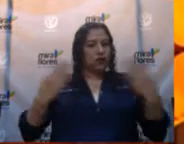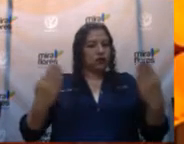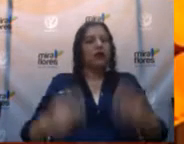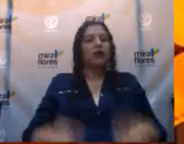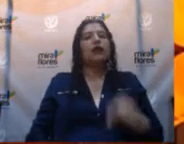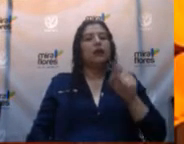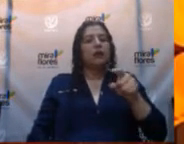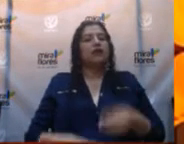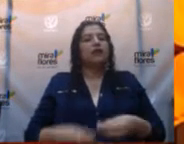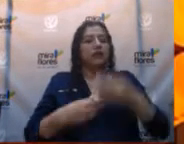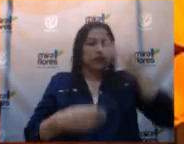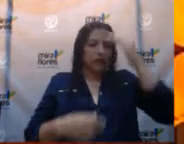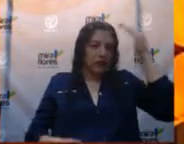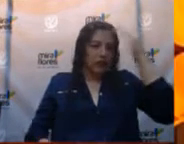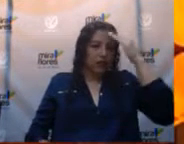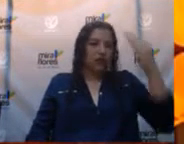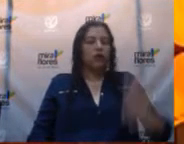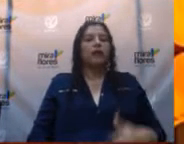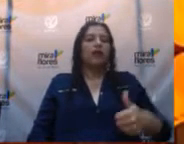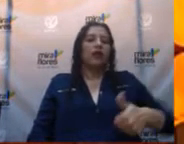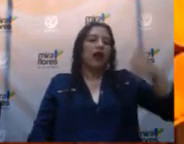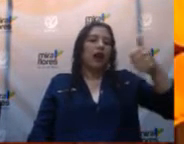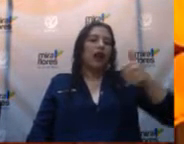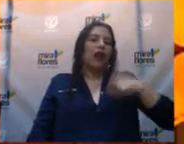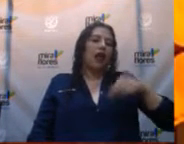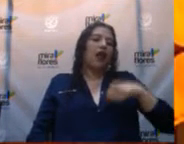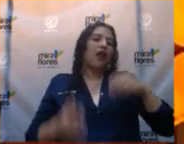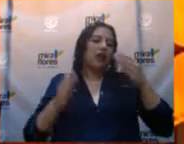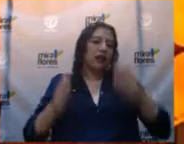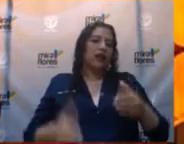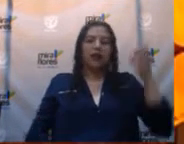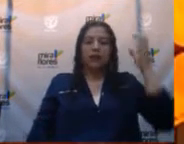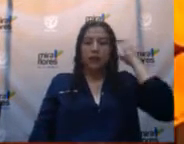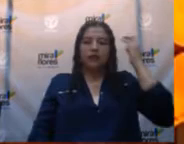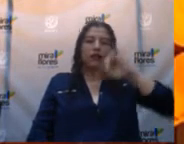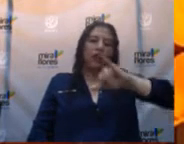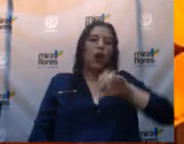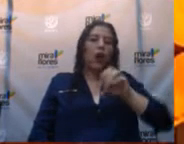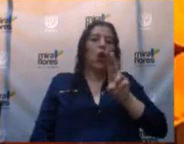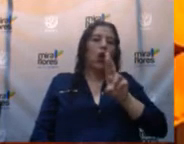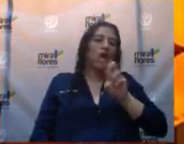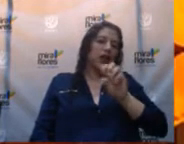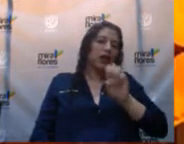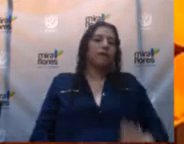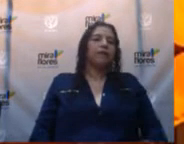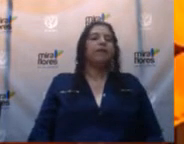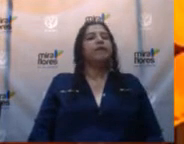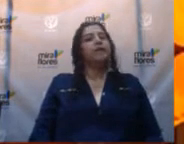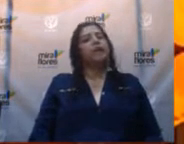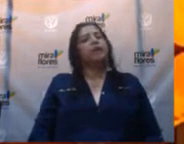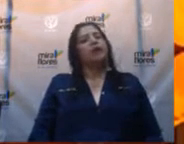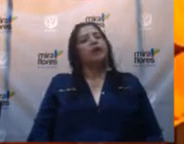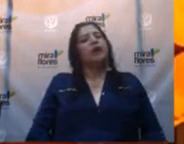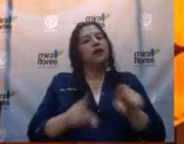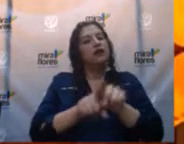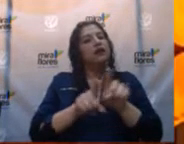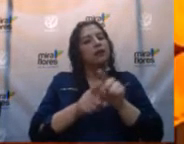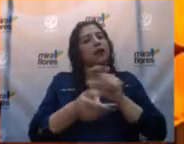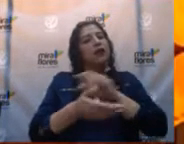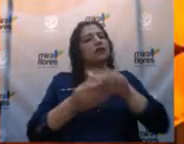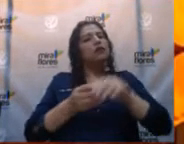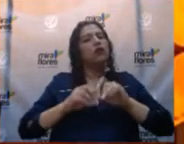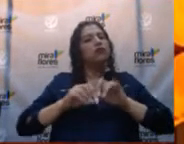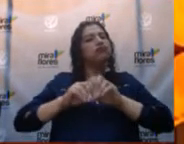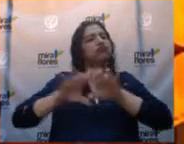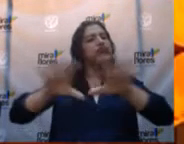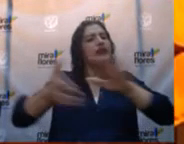la presente moción de saludo al señor Jorge Muñoz Wells, alcalde de la Municipalidad Distrital de Miraflores, y por su intermedio sea extensivo